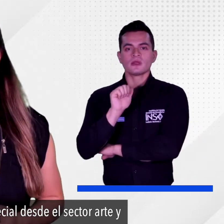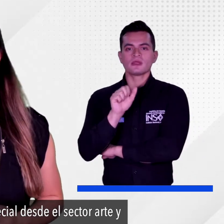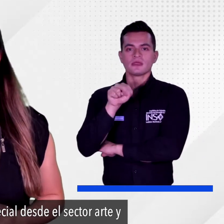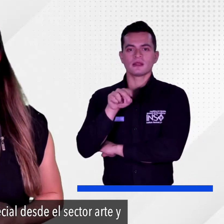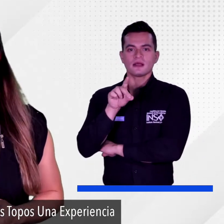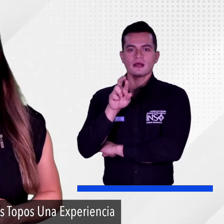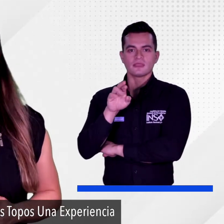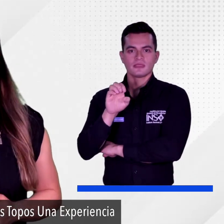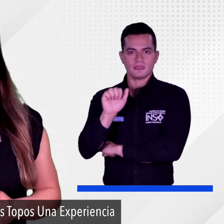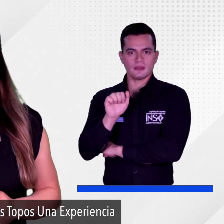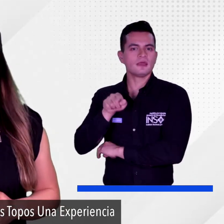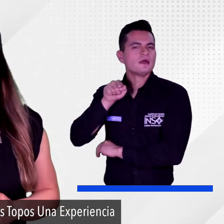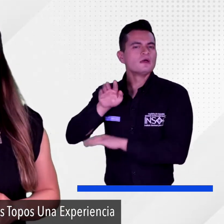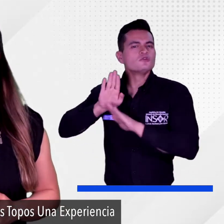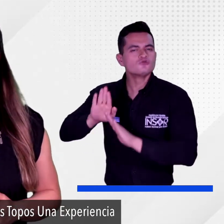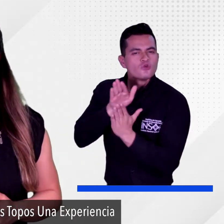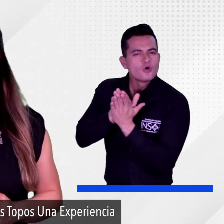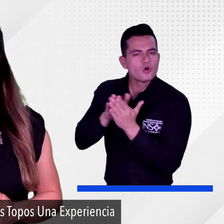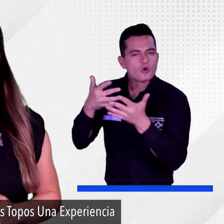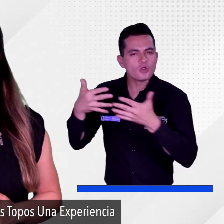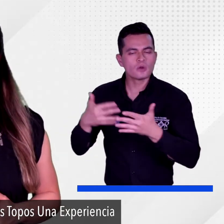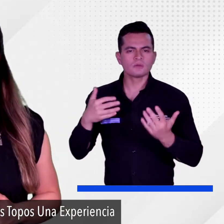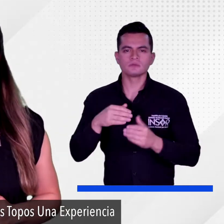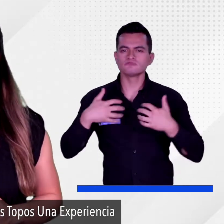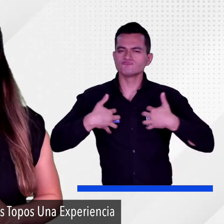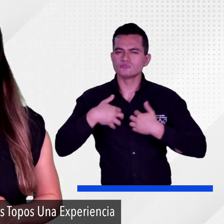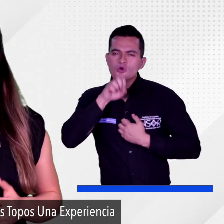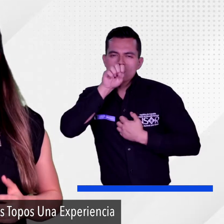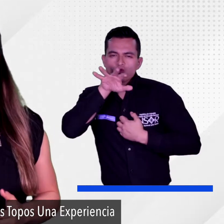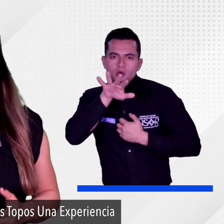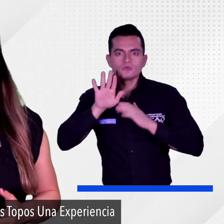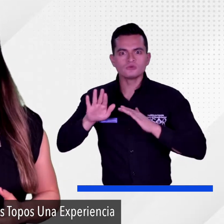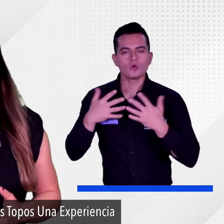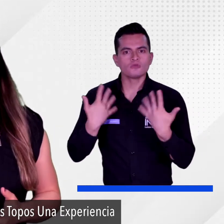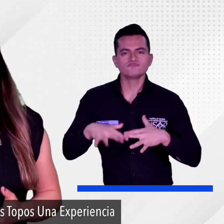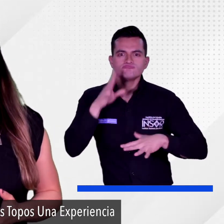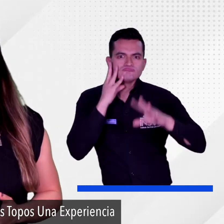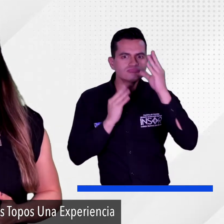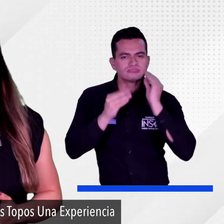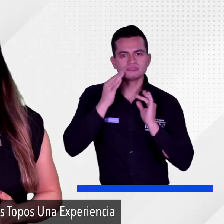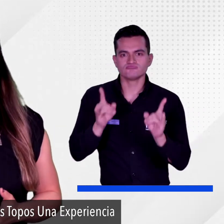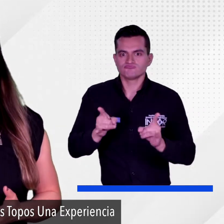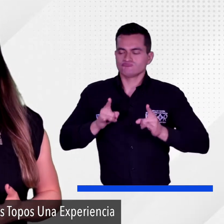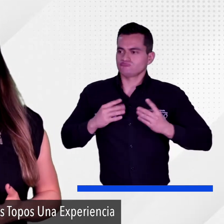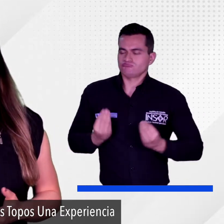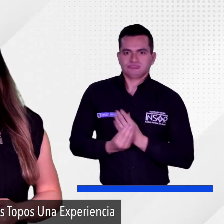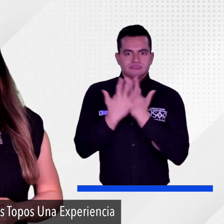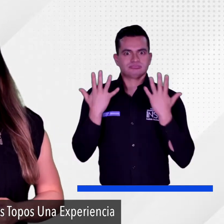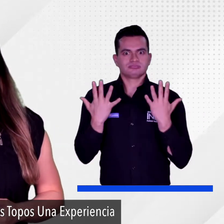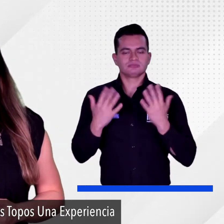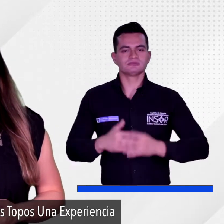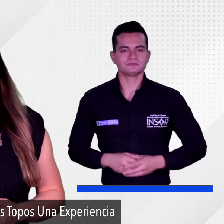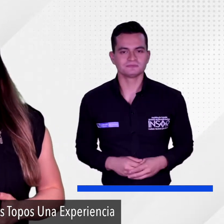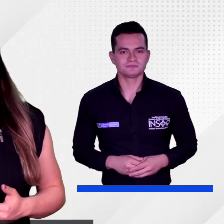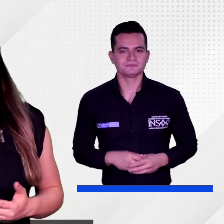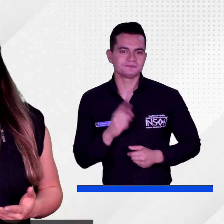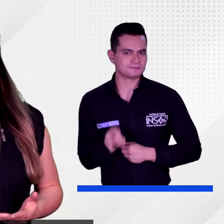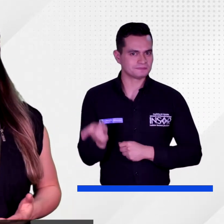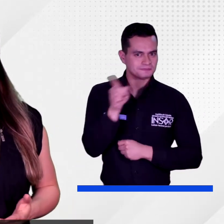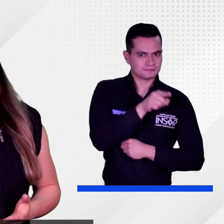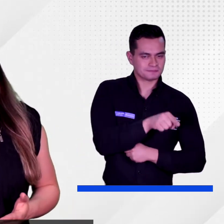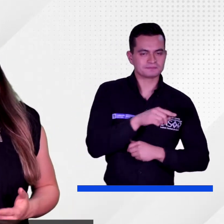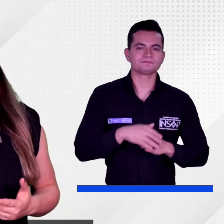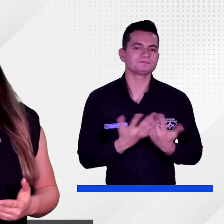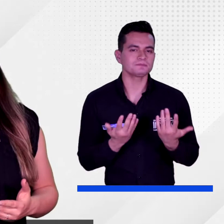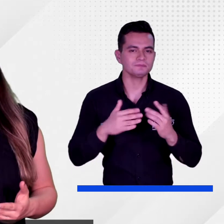Marina Arcila y nos acompaña con su documento Los topos, una experiencia poliperceptiva. Por